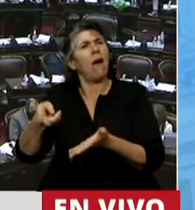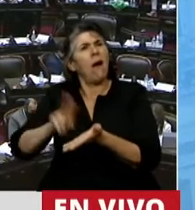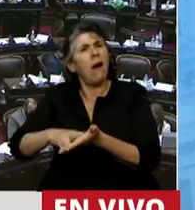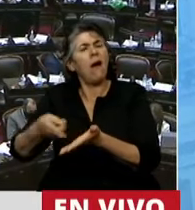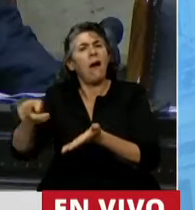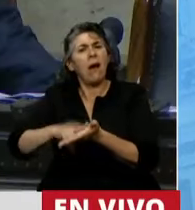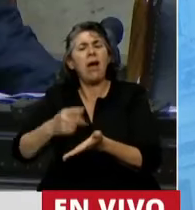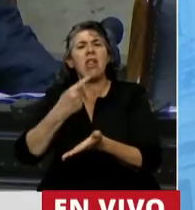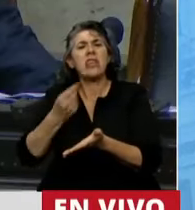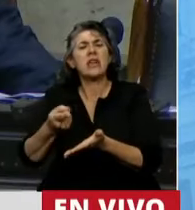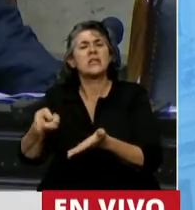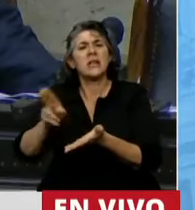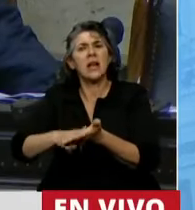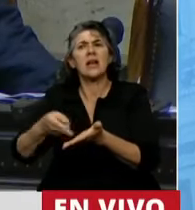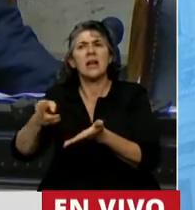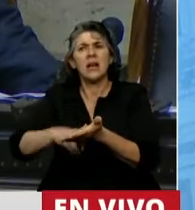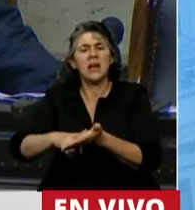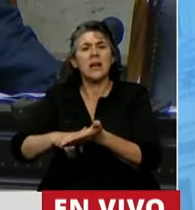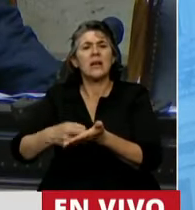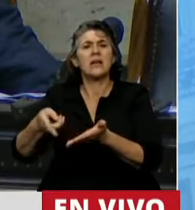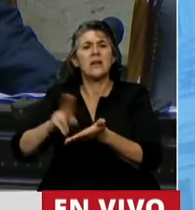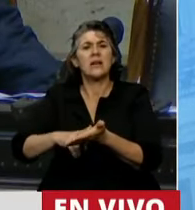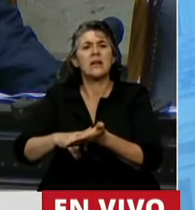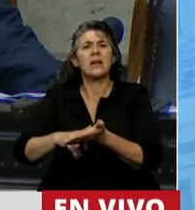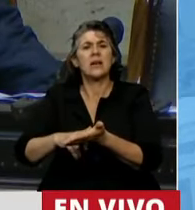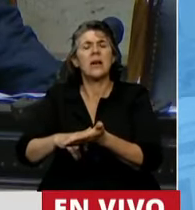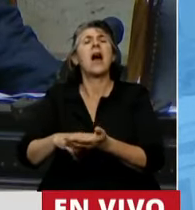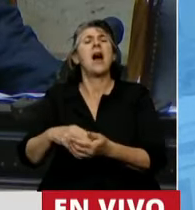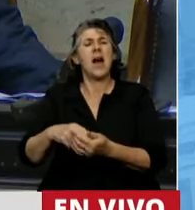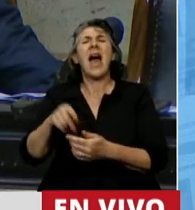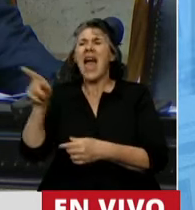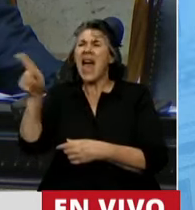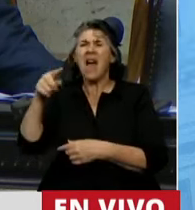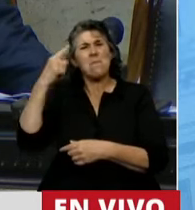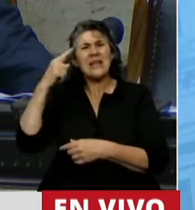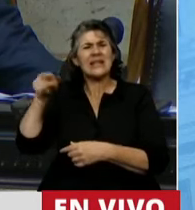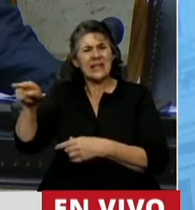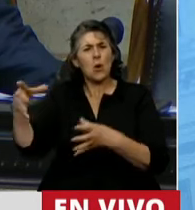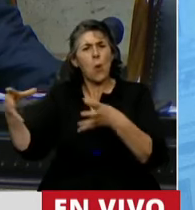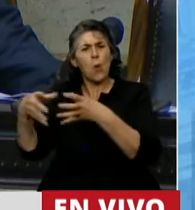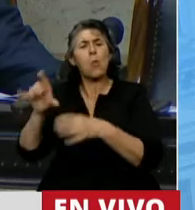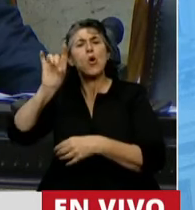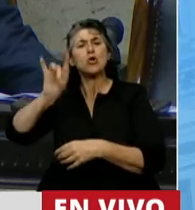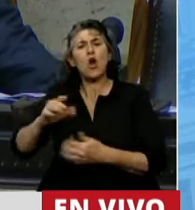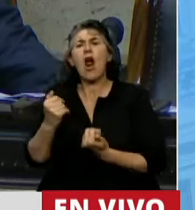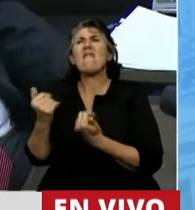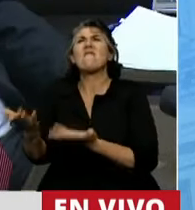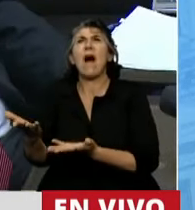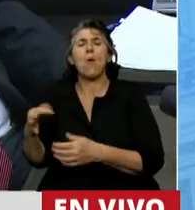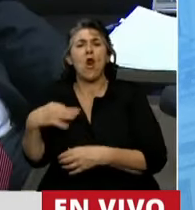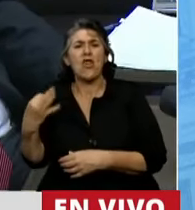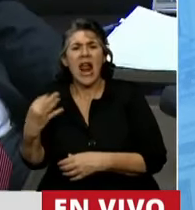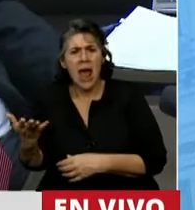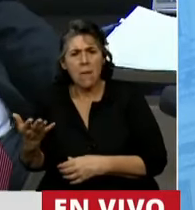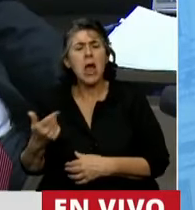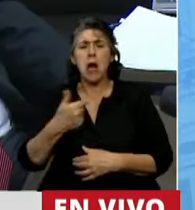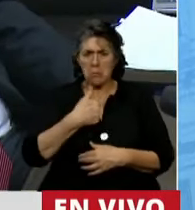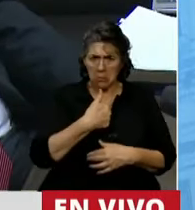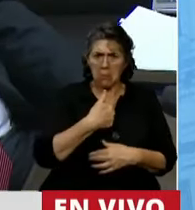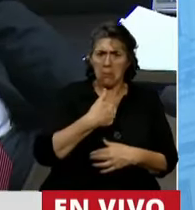una y mil veces que son quienes están a favor de la vida. Todos estamos a favor de la vida, tenemos